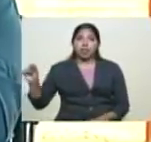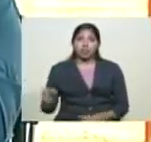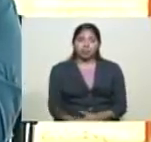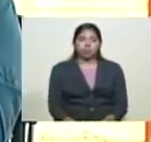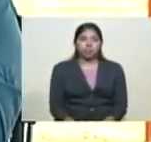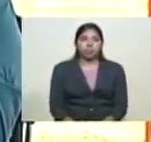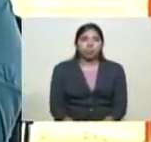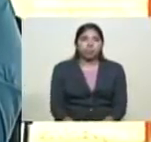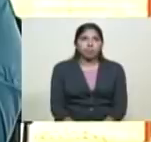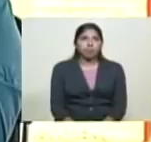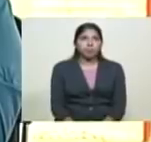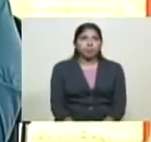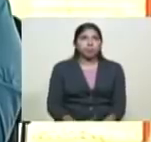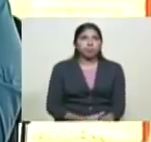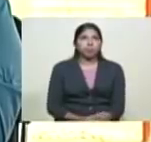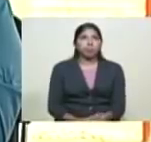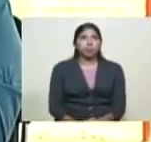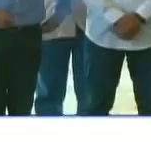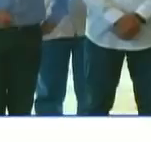Víctor Cano.